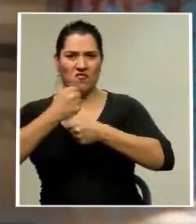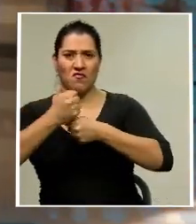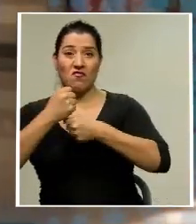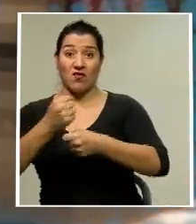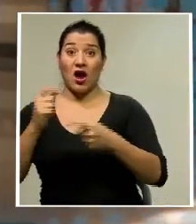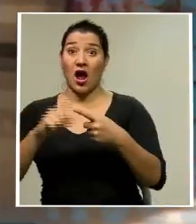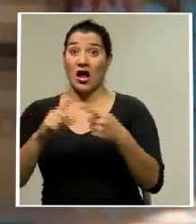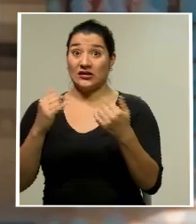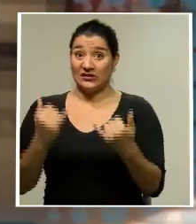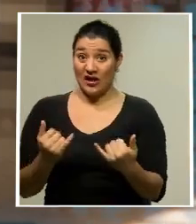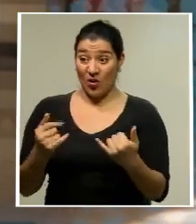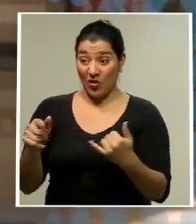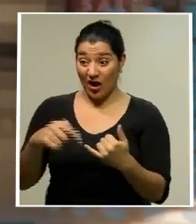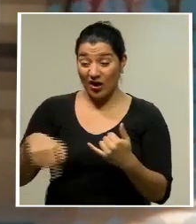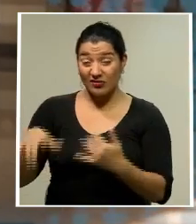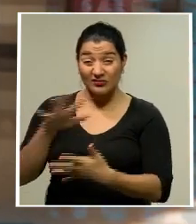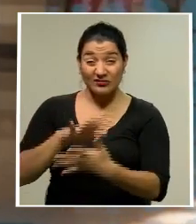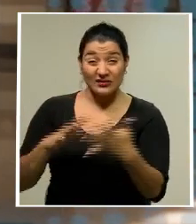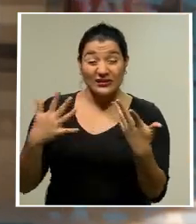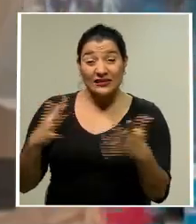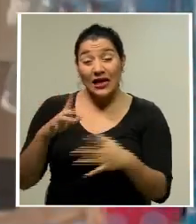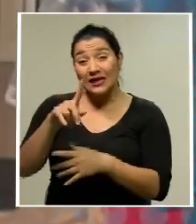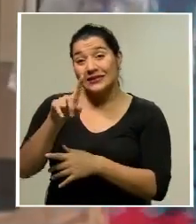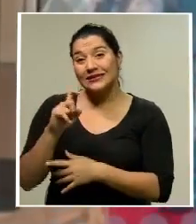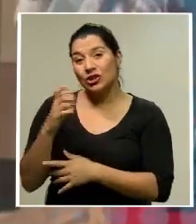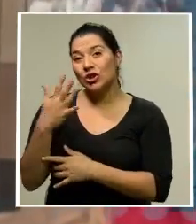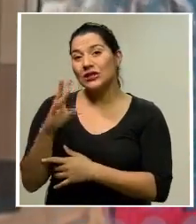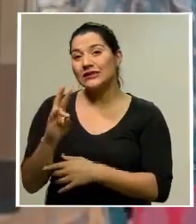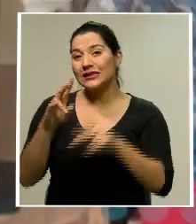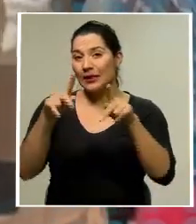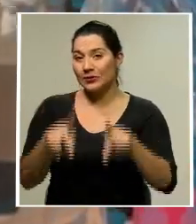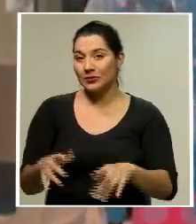hasta este momento a 117 personas fallecidas.